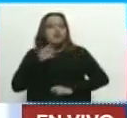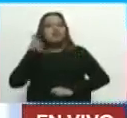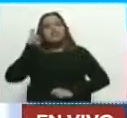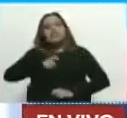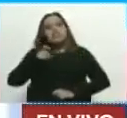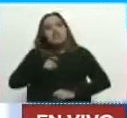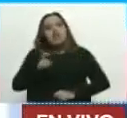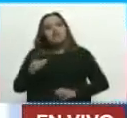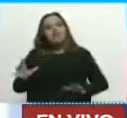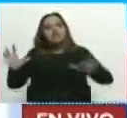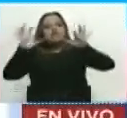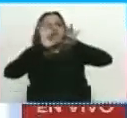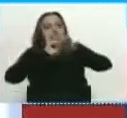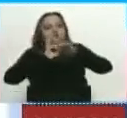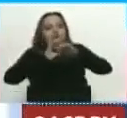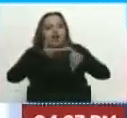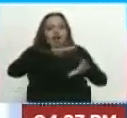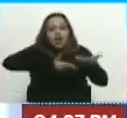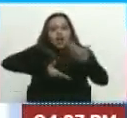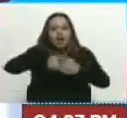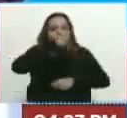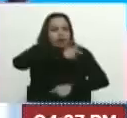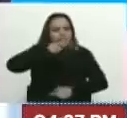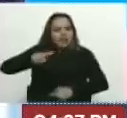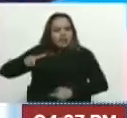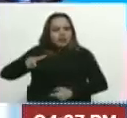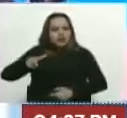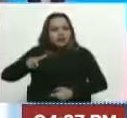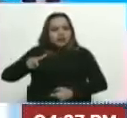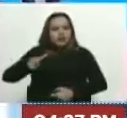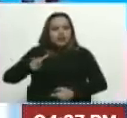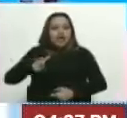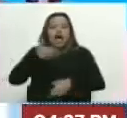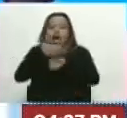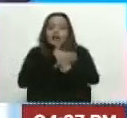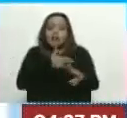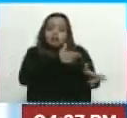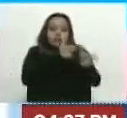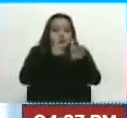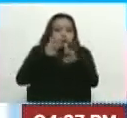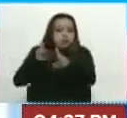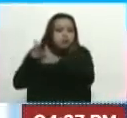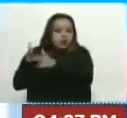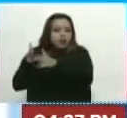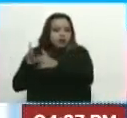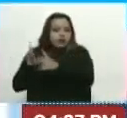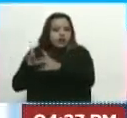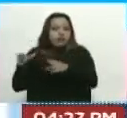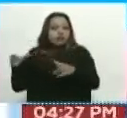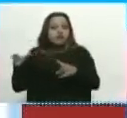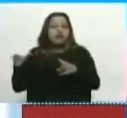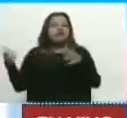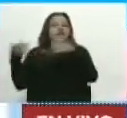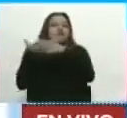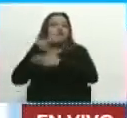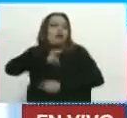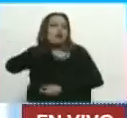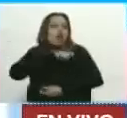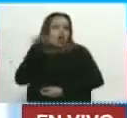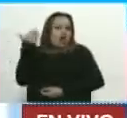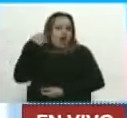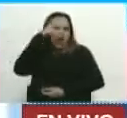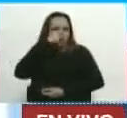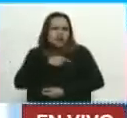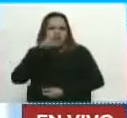de la conexión entre los pueblos taínos masacrados por el Imperio Español, ¿no? Y